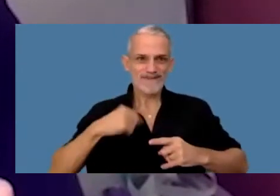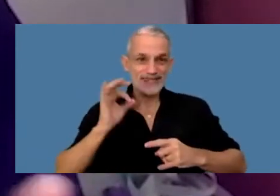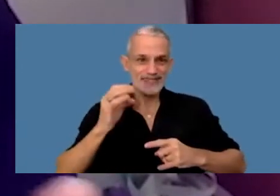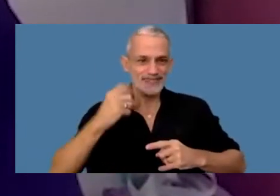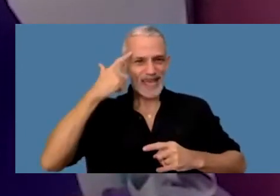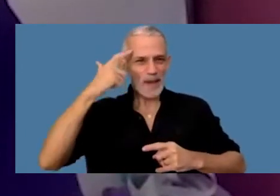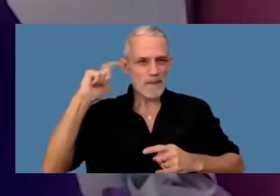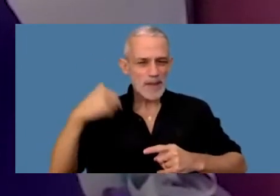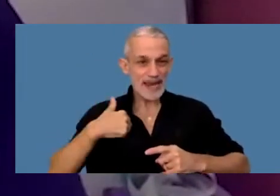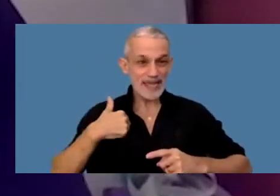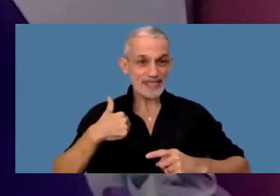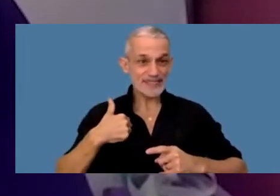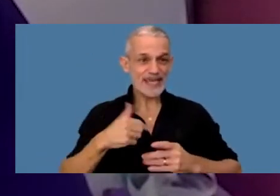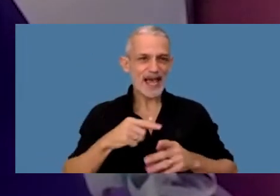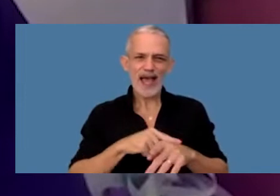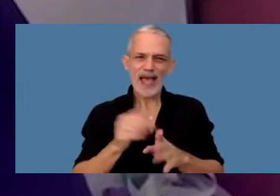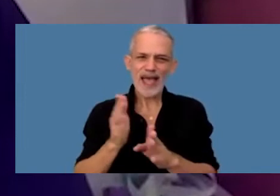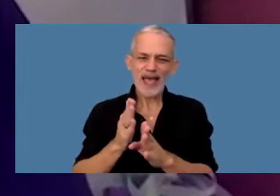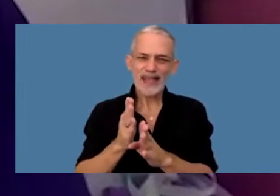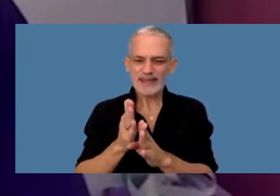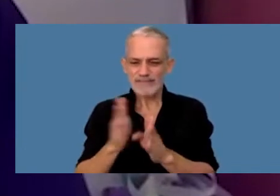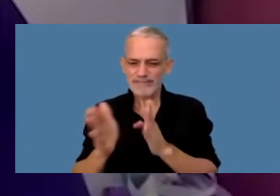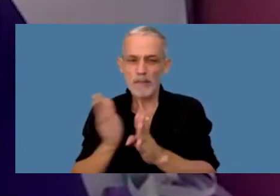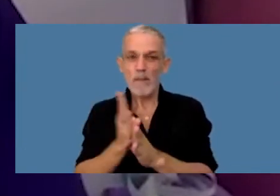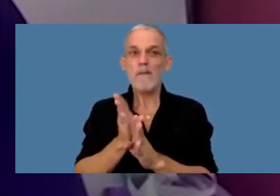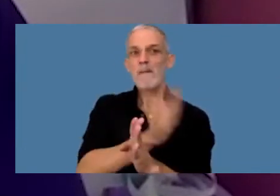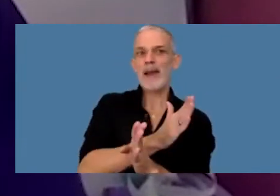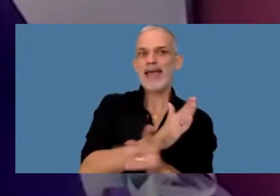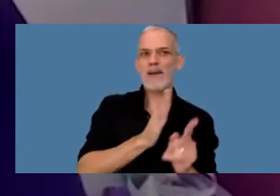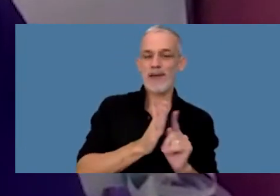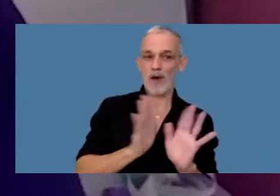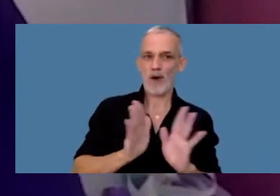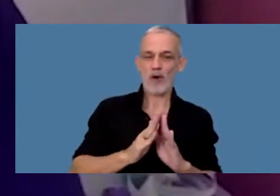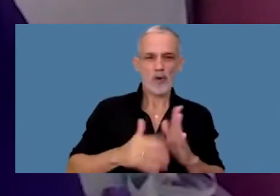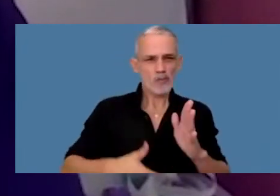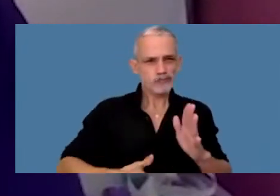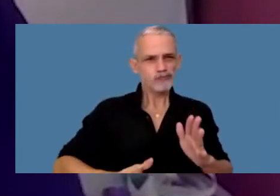dije, también físicas, para poder